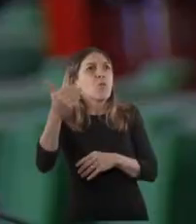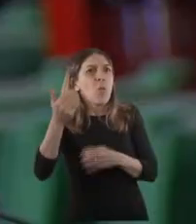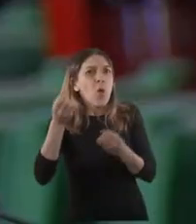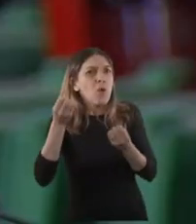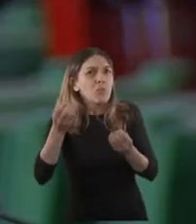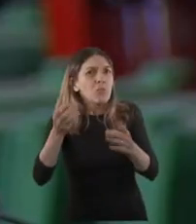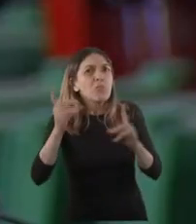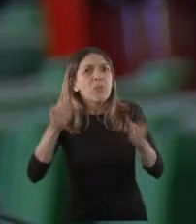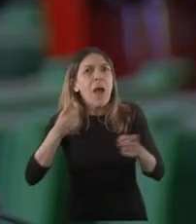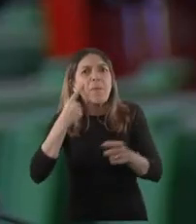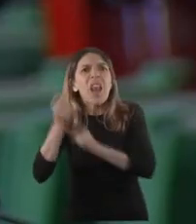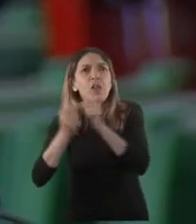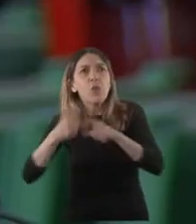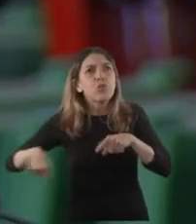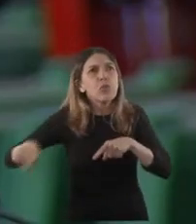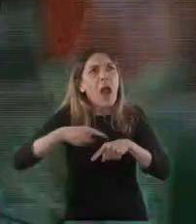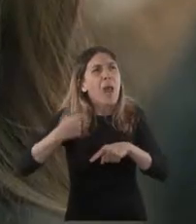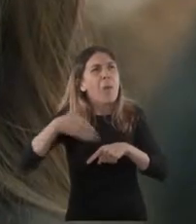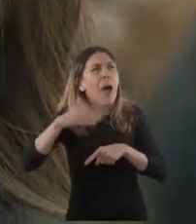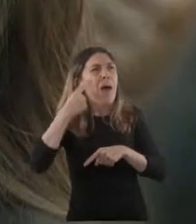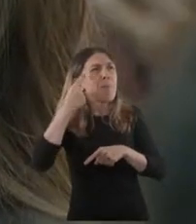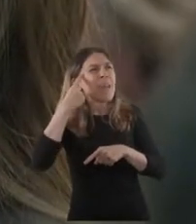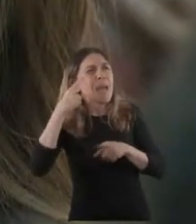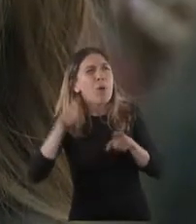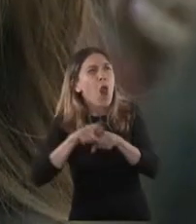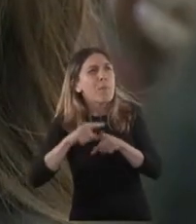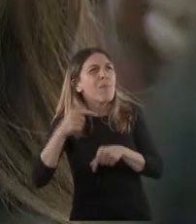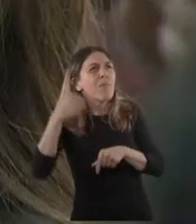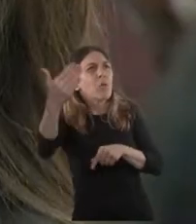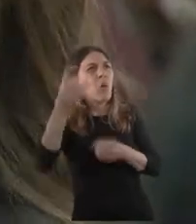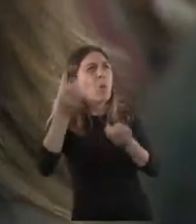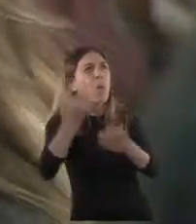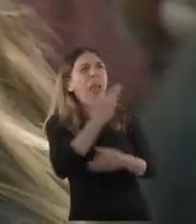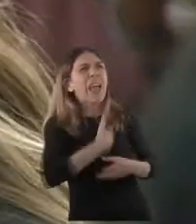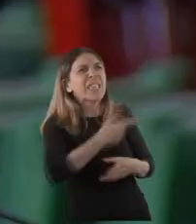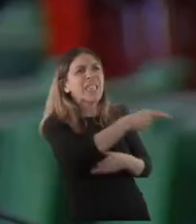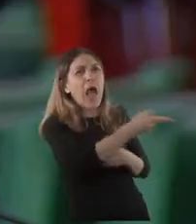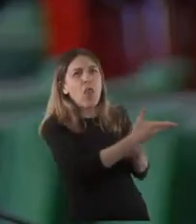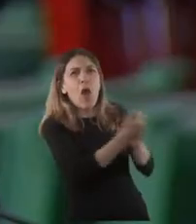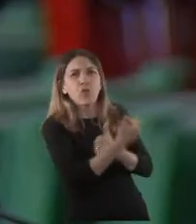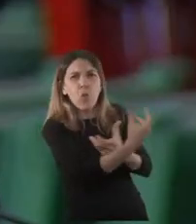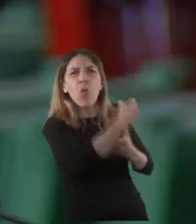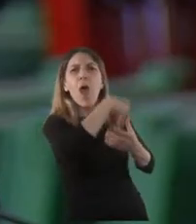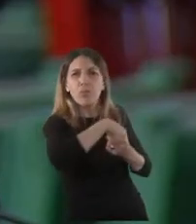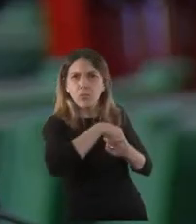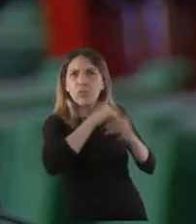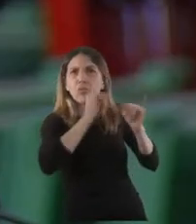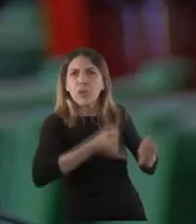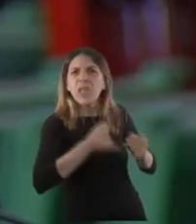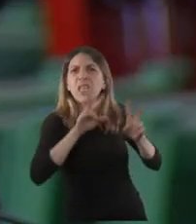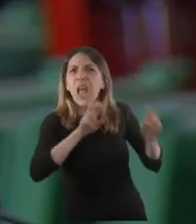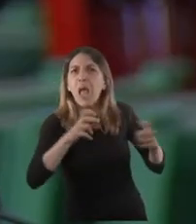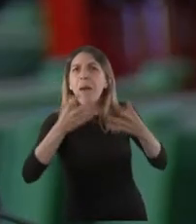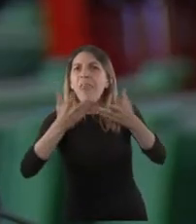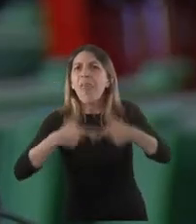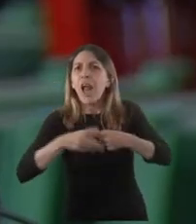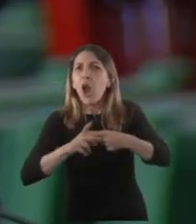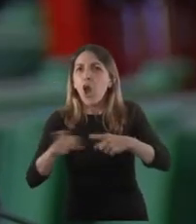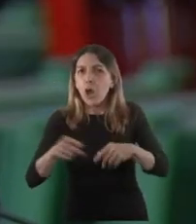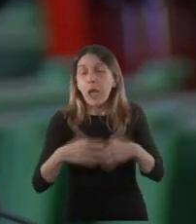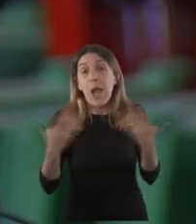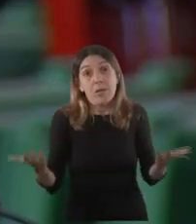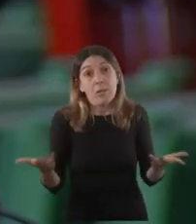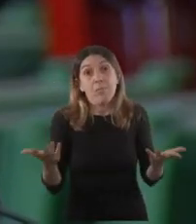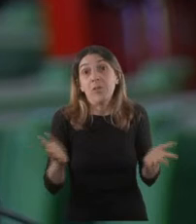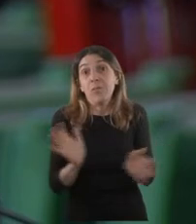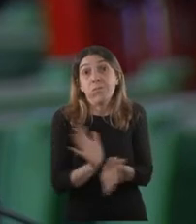los industriales pensamos, y también el Estado está presente eso en todo lo tecnológico. Es